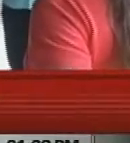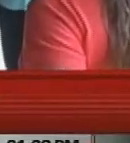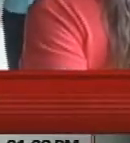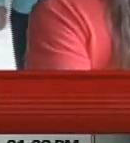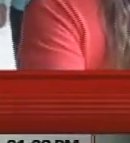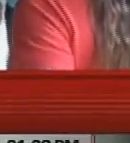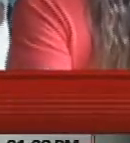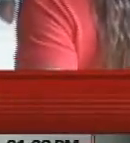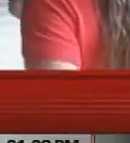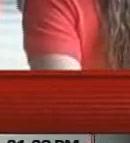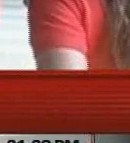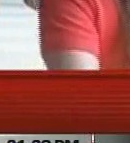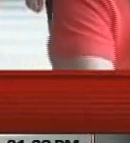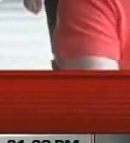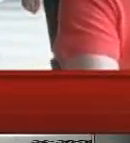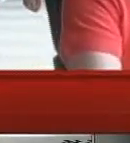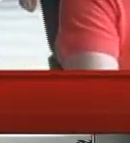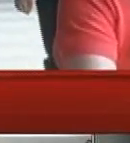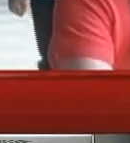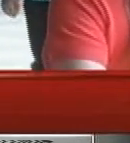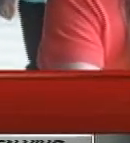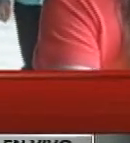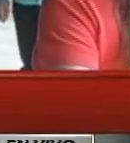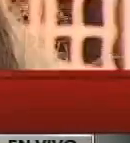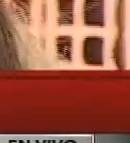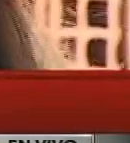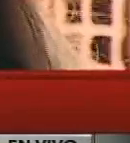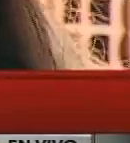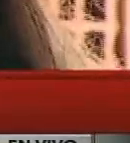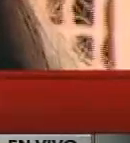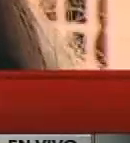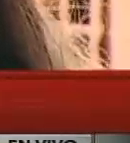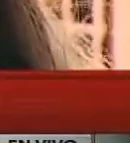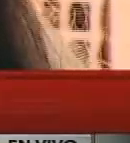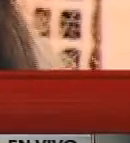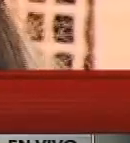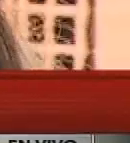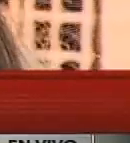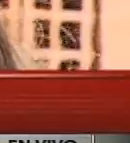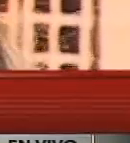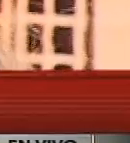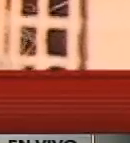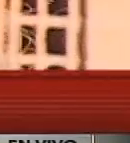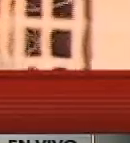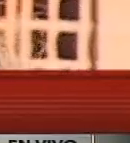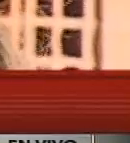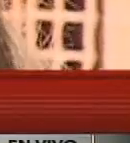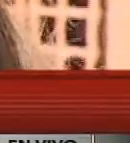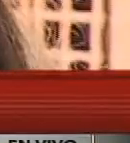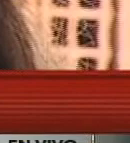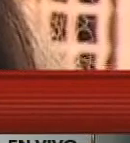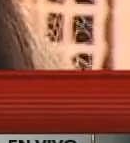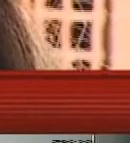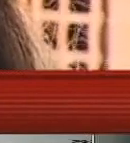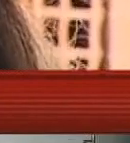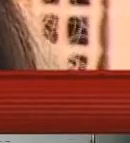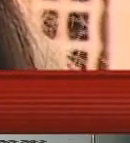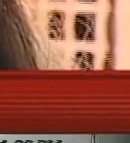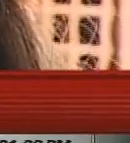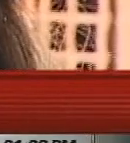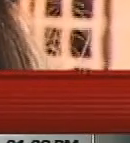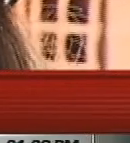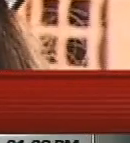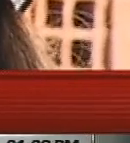Una dimensión es la que viven ustedes, el socialismo en lo económico, productivo. Producir con la mayor eficiencia, la mayor